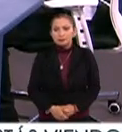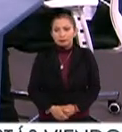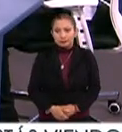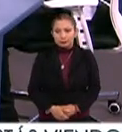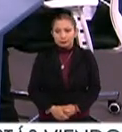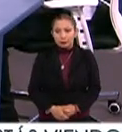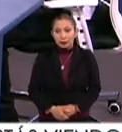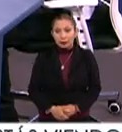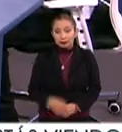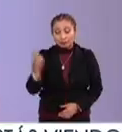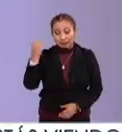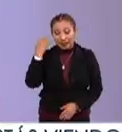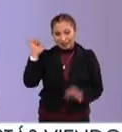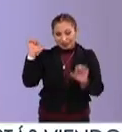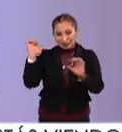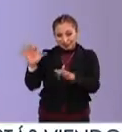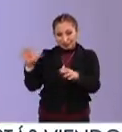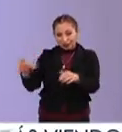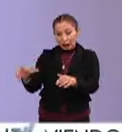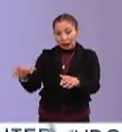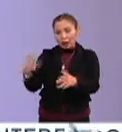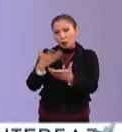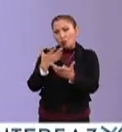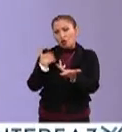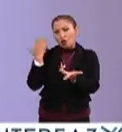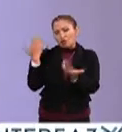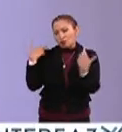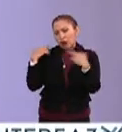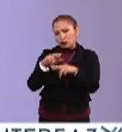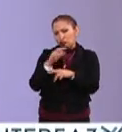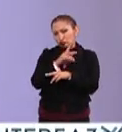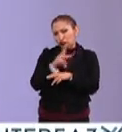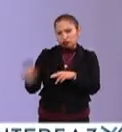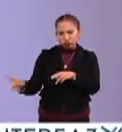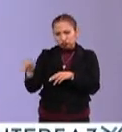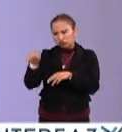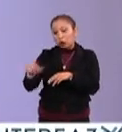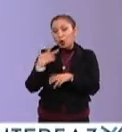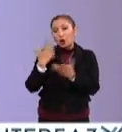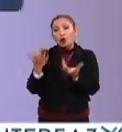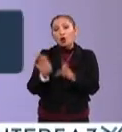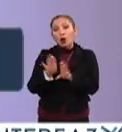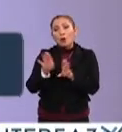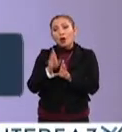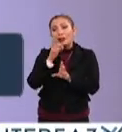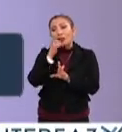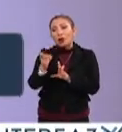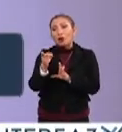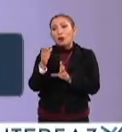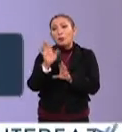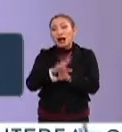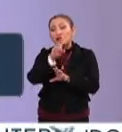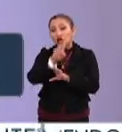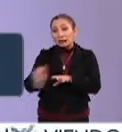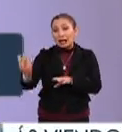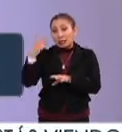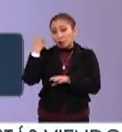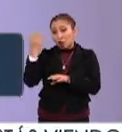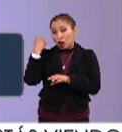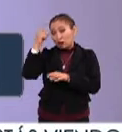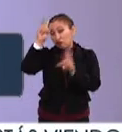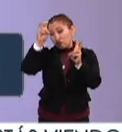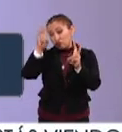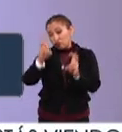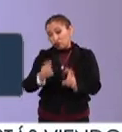Bien, en el Congreso, que es un evento totalmente académico, vamos a tener, como decíamos, es un momento más de 200 ponencias